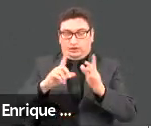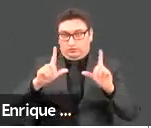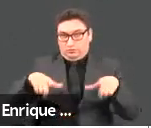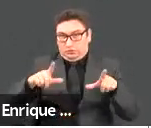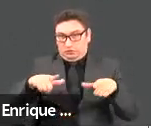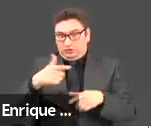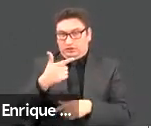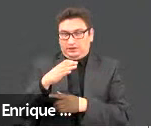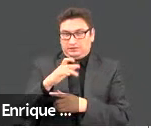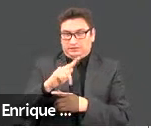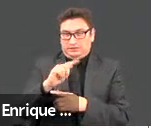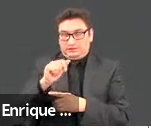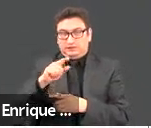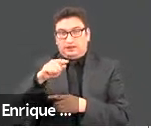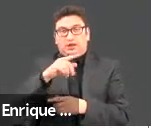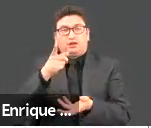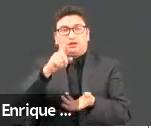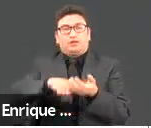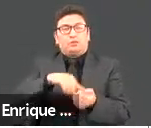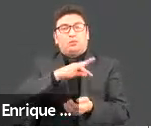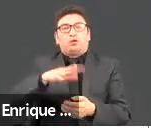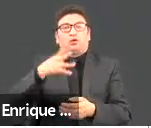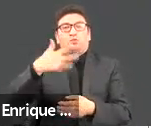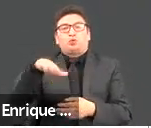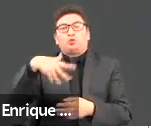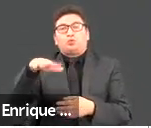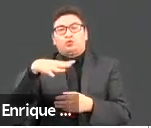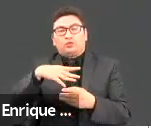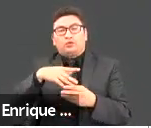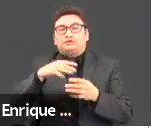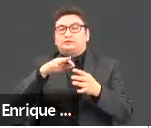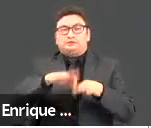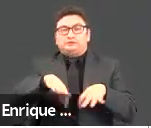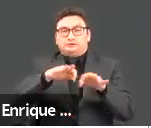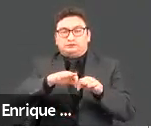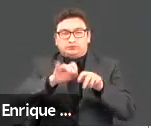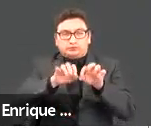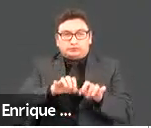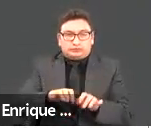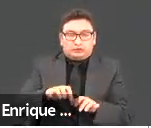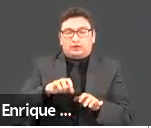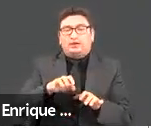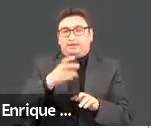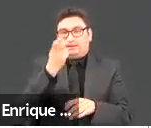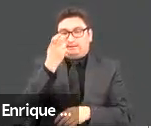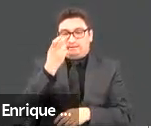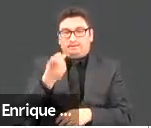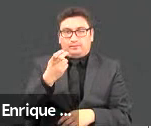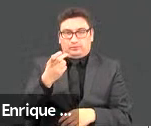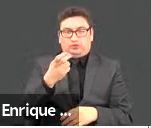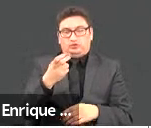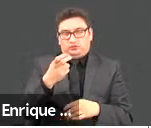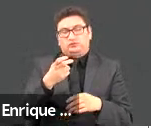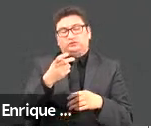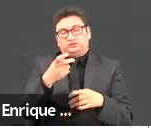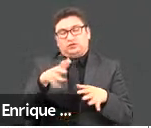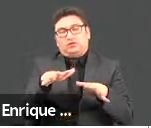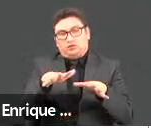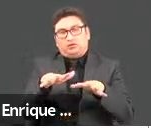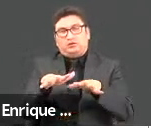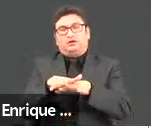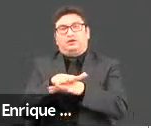como un buscador digital avanzado y precisamente por ello cambia también